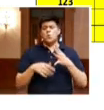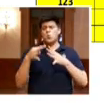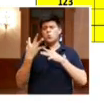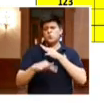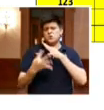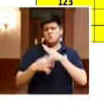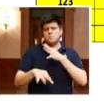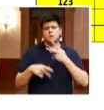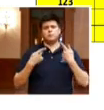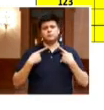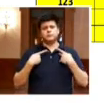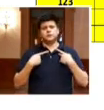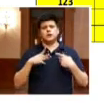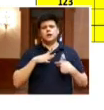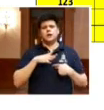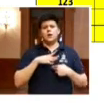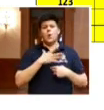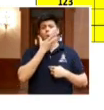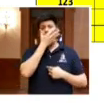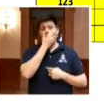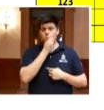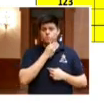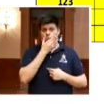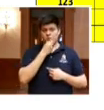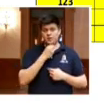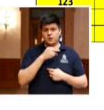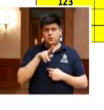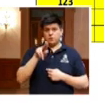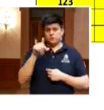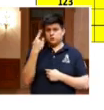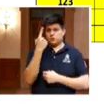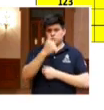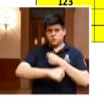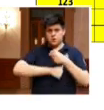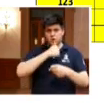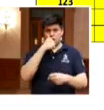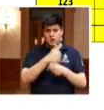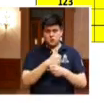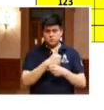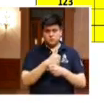del día de hoy es un paciente masculino de 81 años de edad